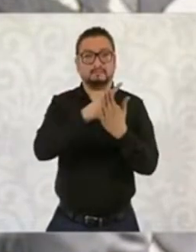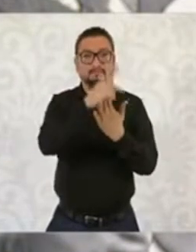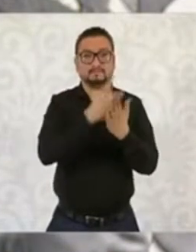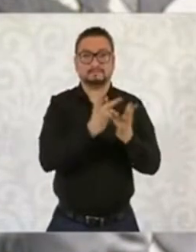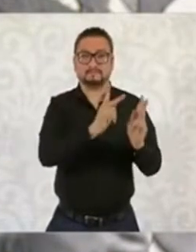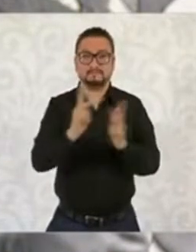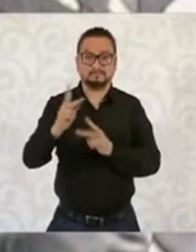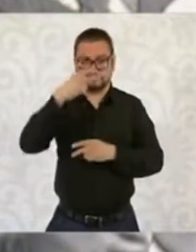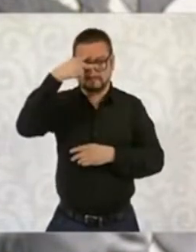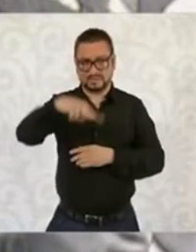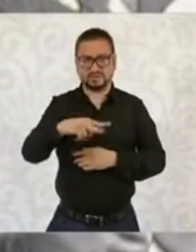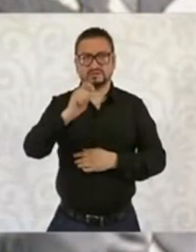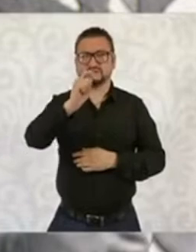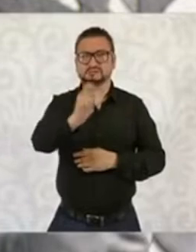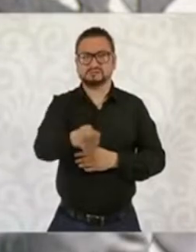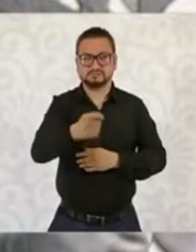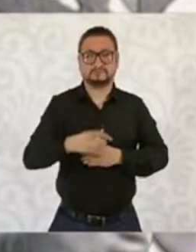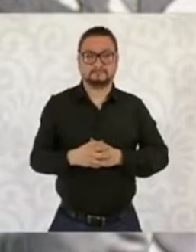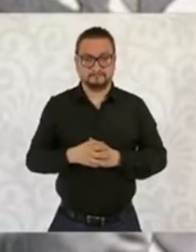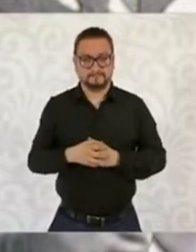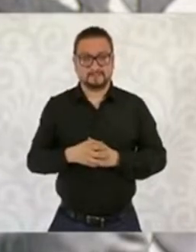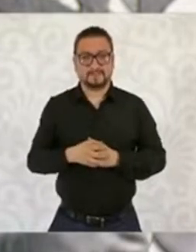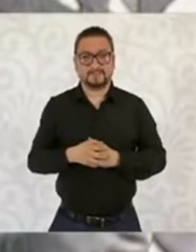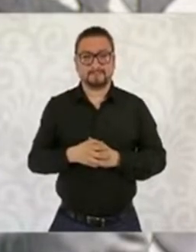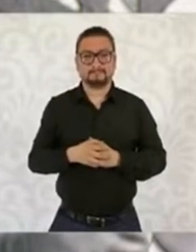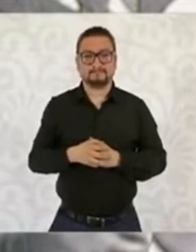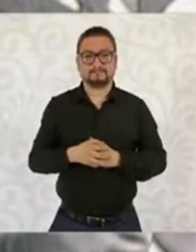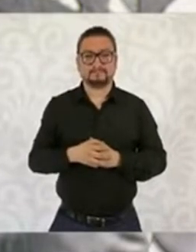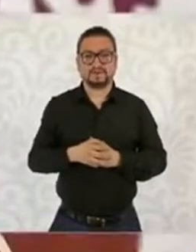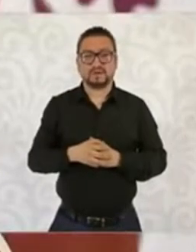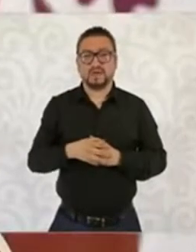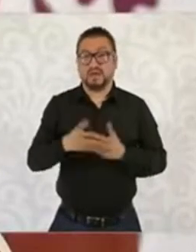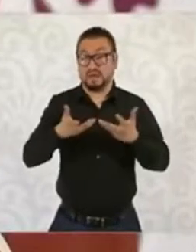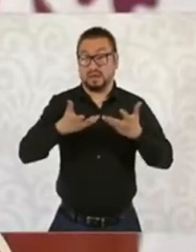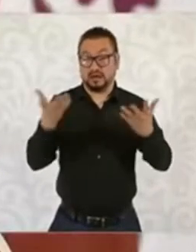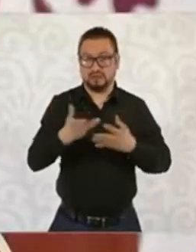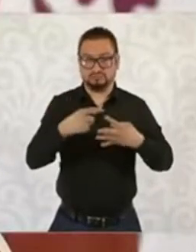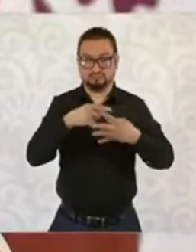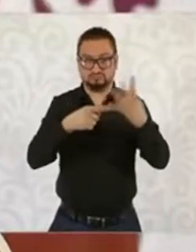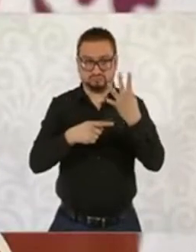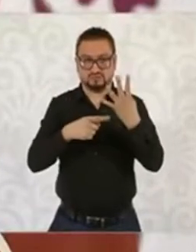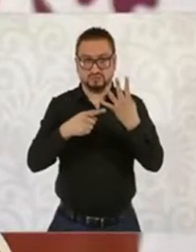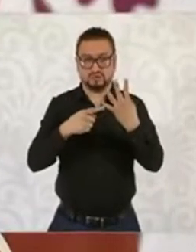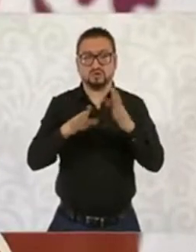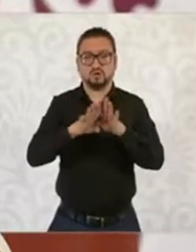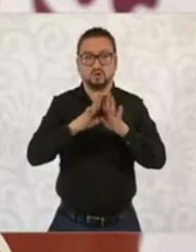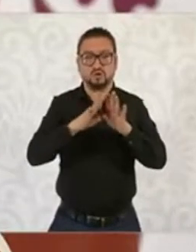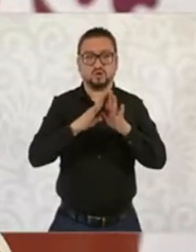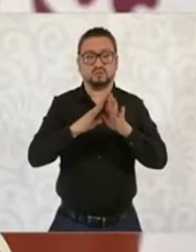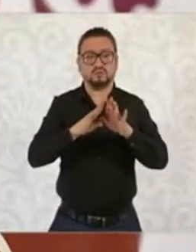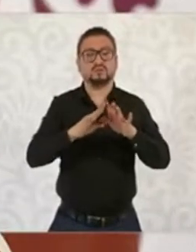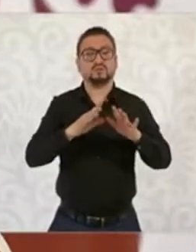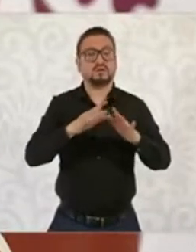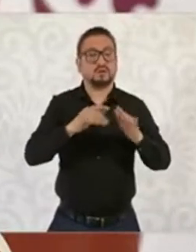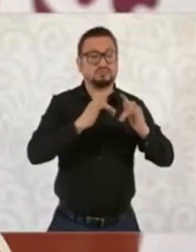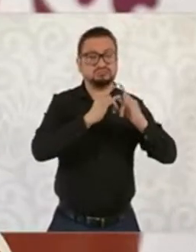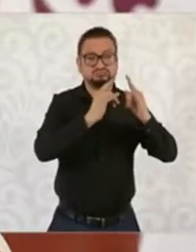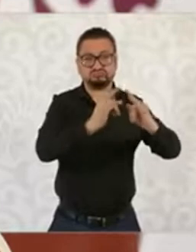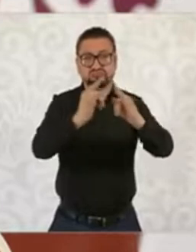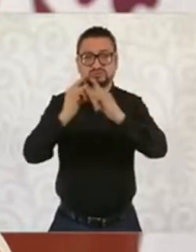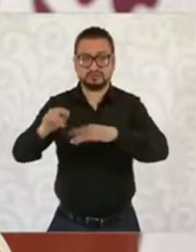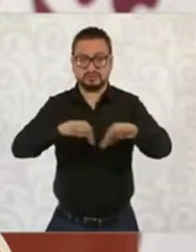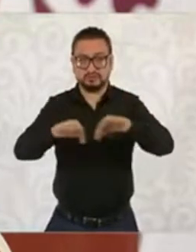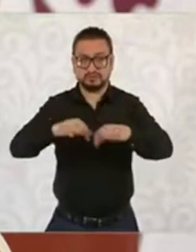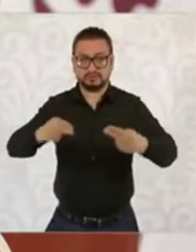a partir de la realización de las 4 grandes jornadas de las ferias nacionales de empleo. La siguiente